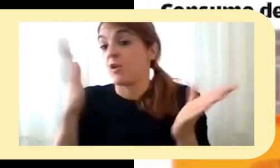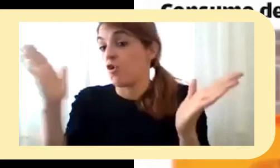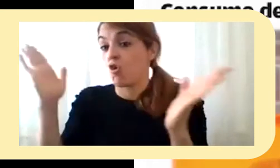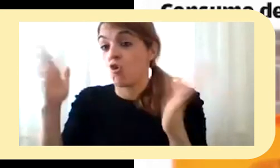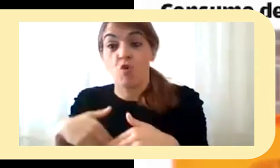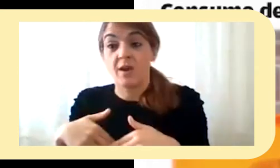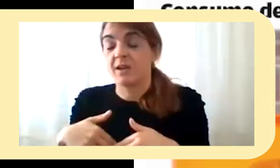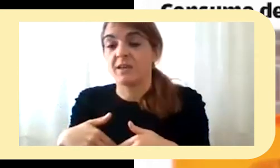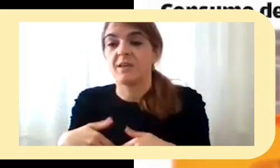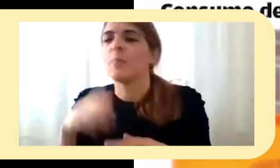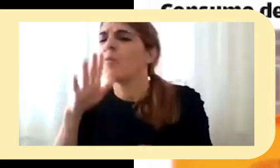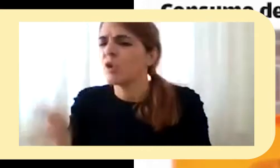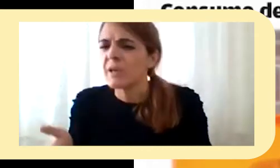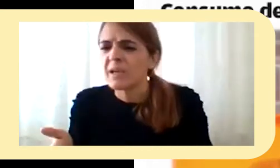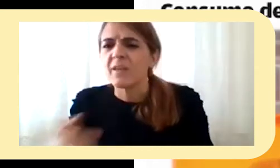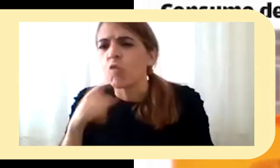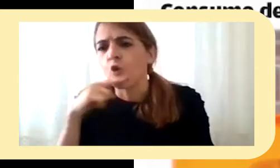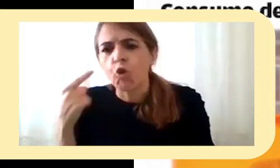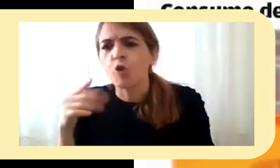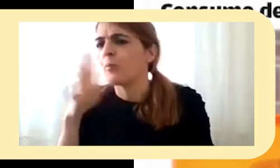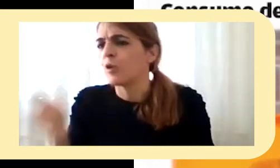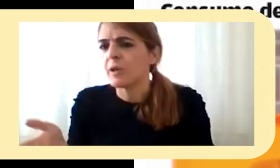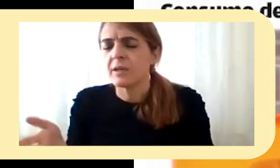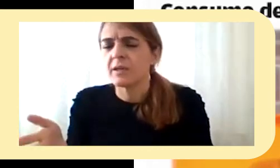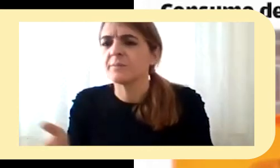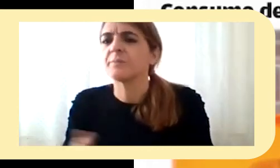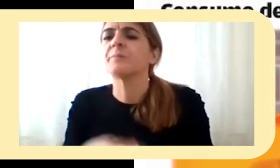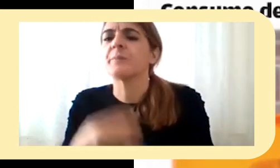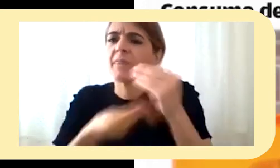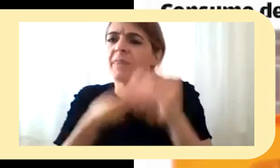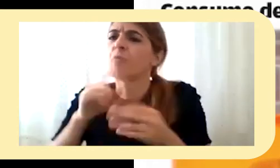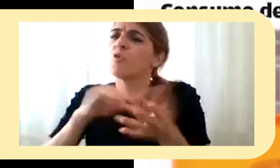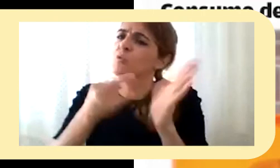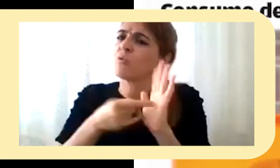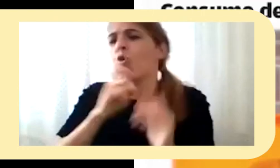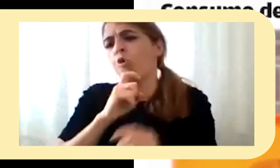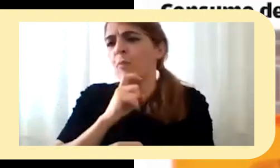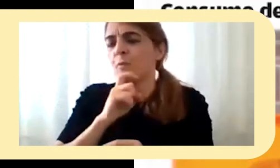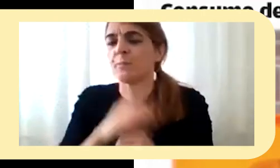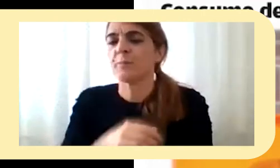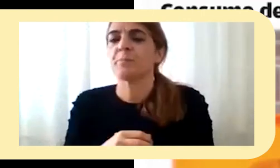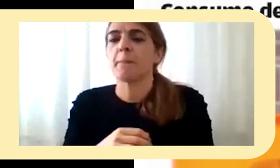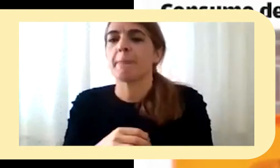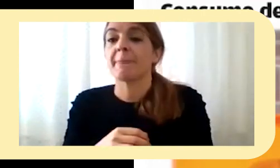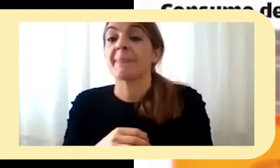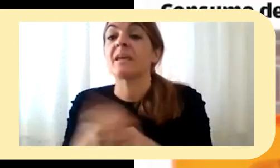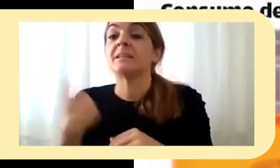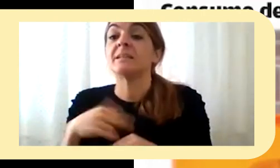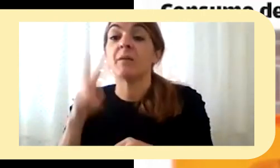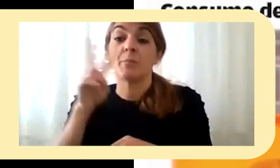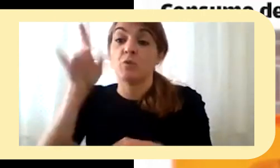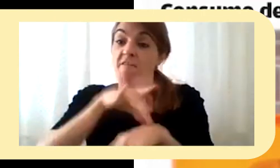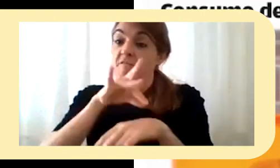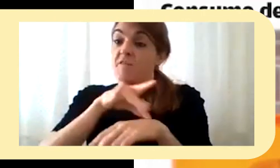qué tienen dolor y este dolor cómo lo podemos resolver, pero en el momento que tenemos la paciente delante y la vemos,